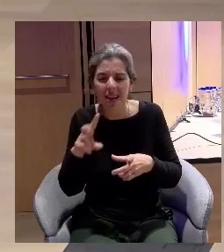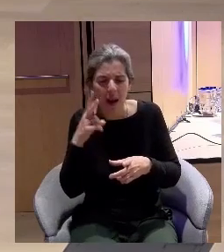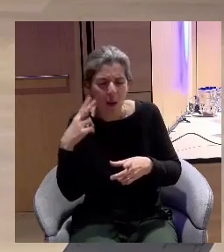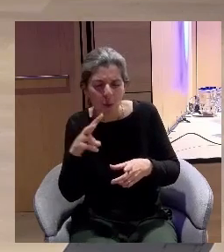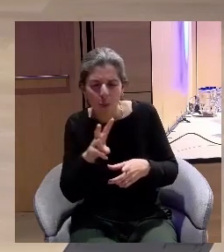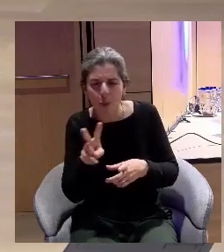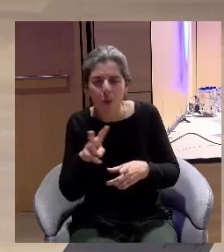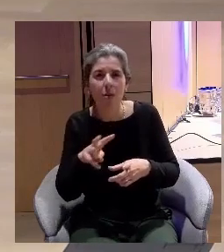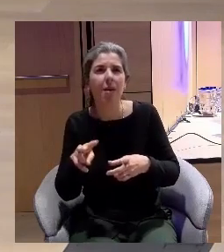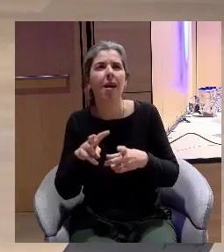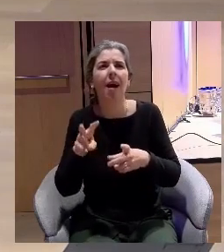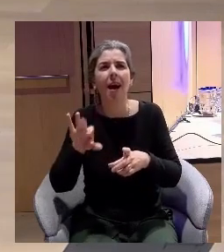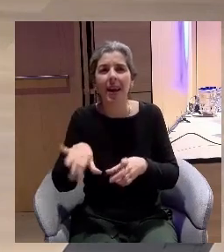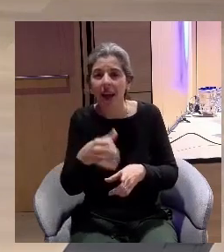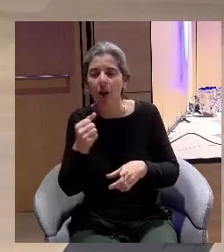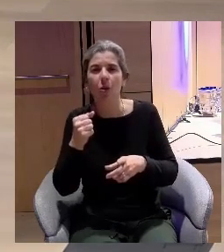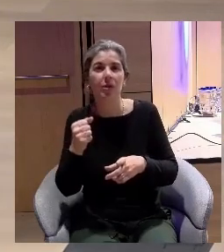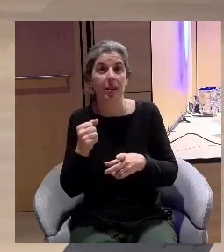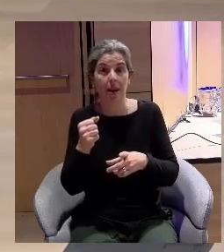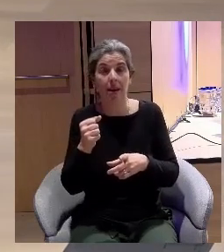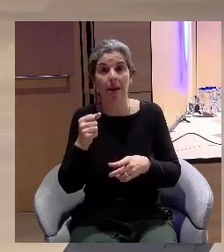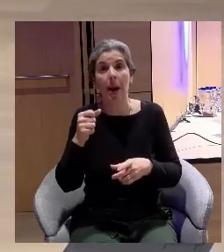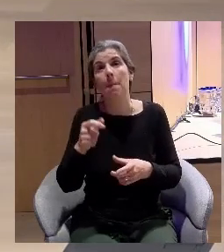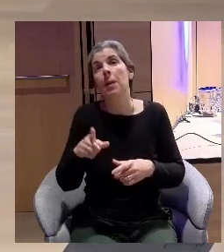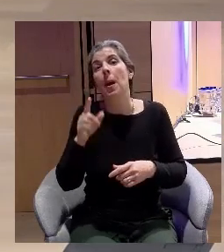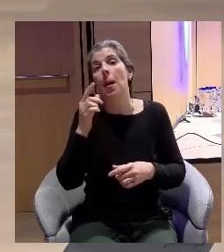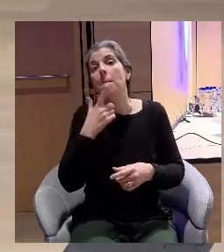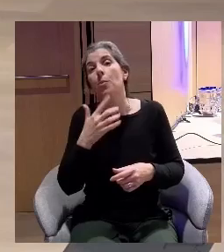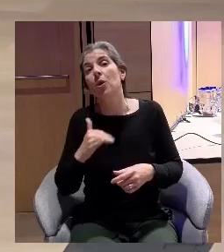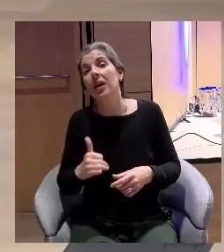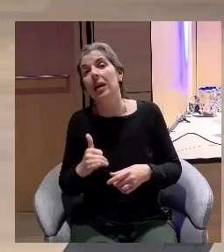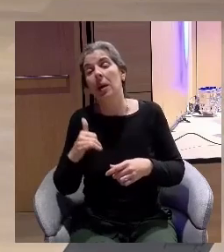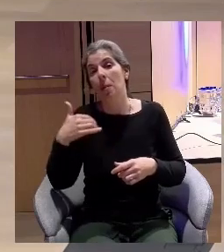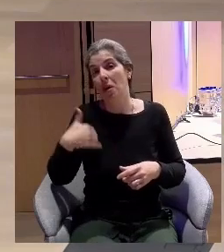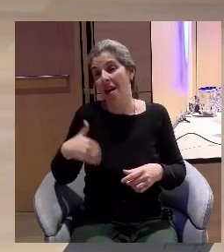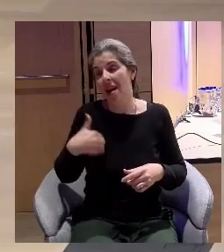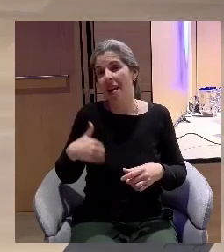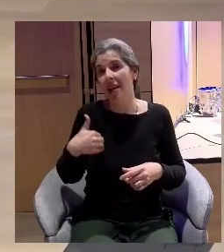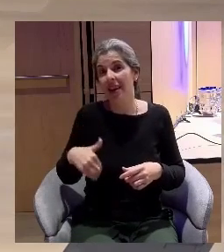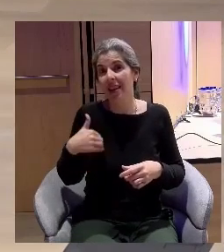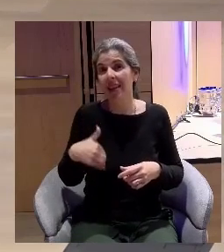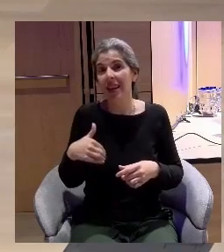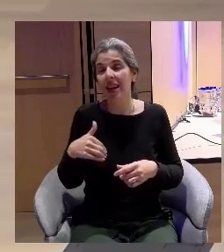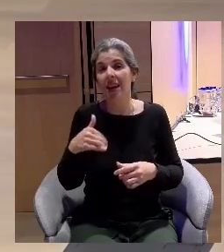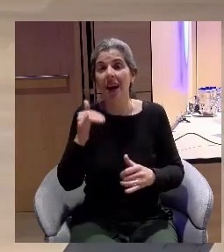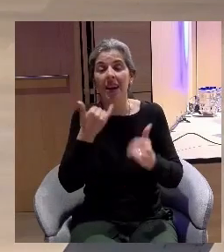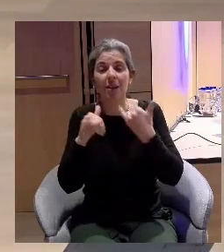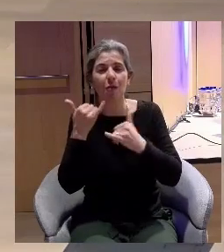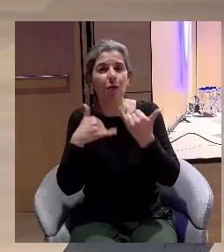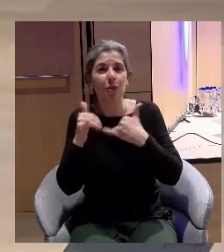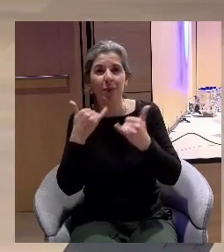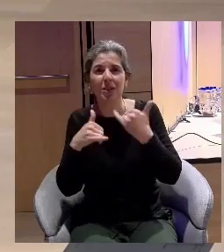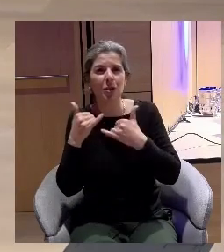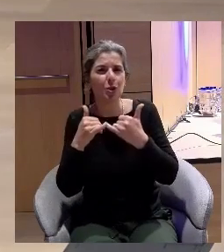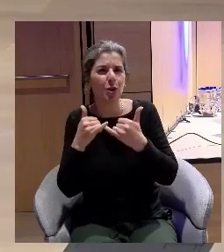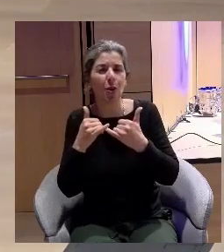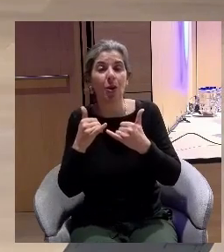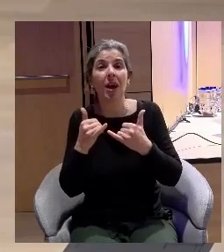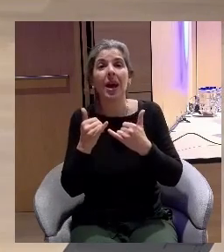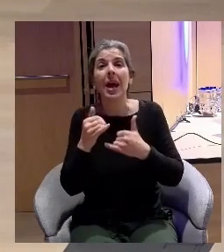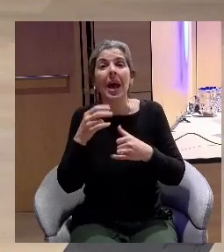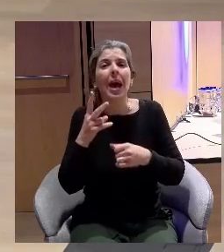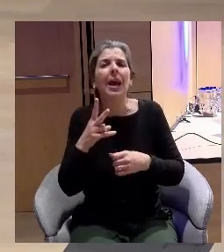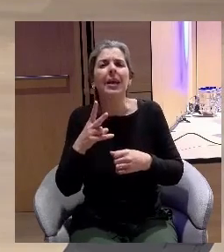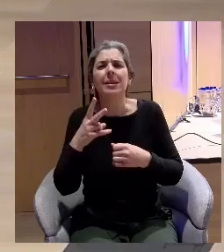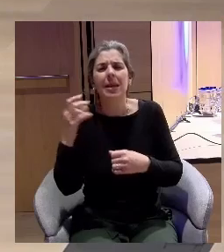Argentina, que obviamente es el que conozco más, siento que no hay suficiente, al menos en temas presupuestarios, con la cantidad de información que hay, que es súper útil, no